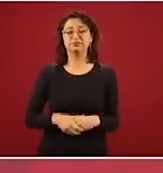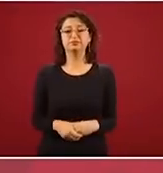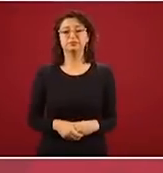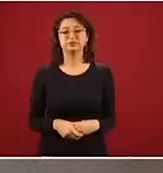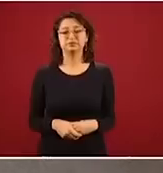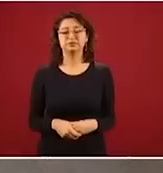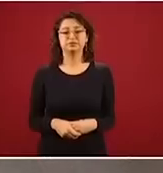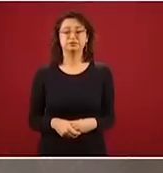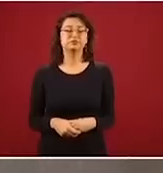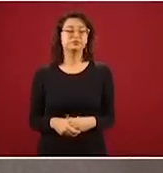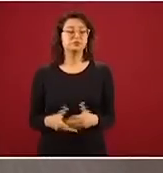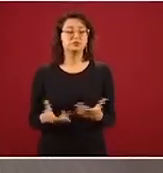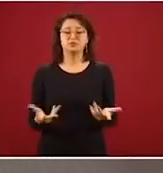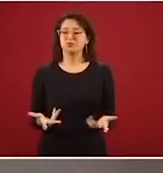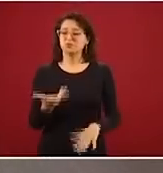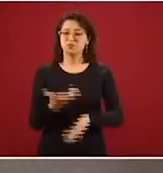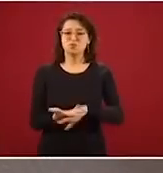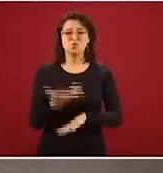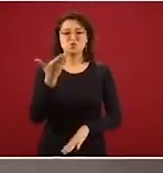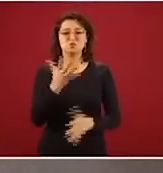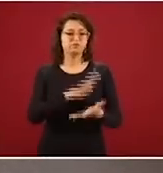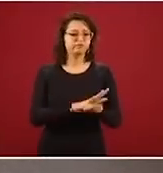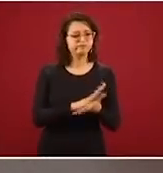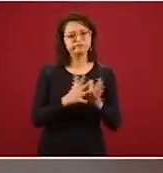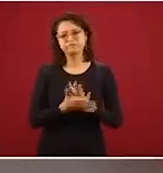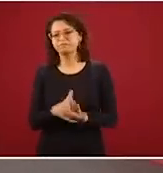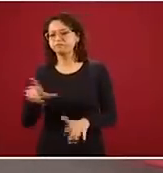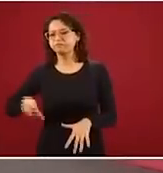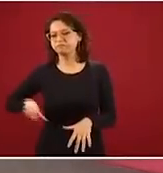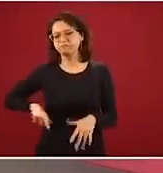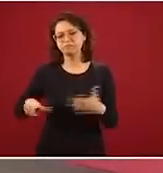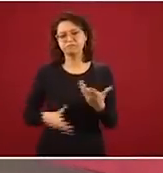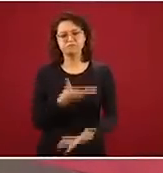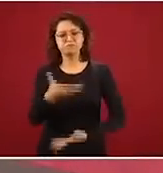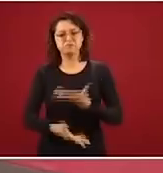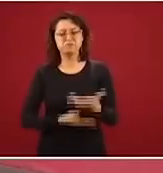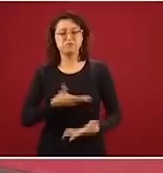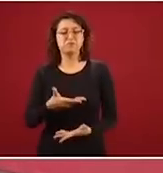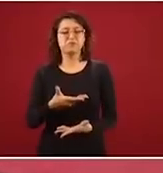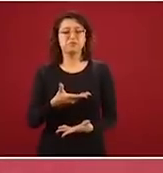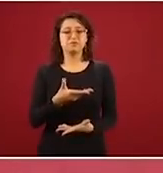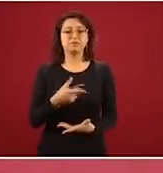en un contubernio de funcionarios y